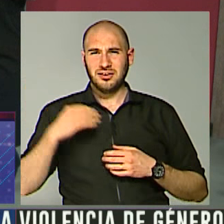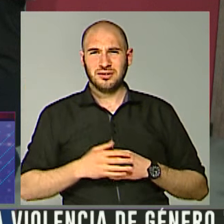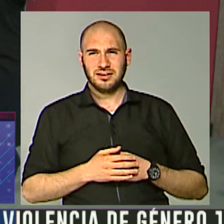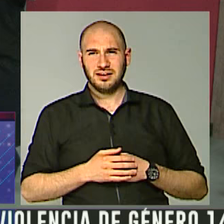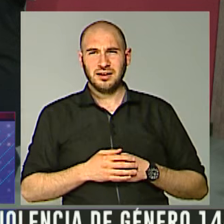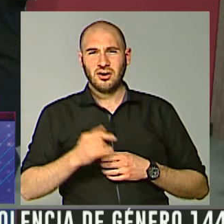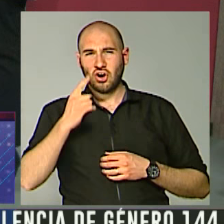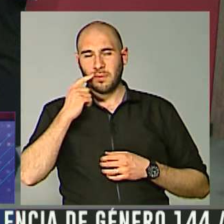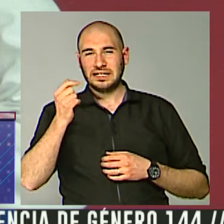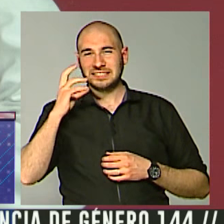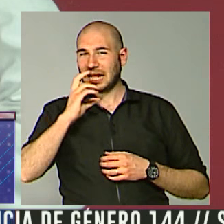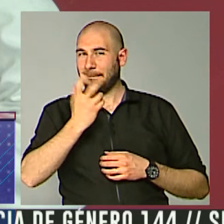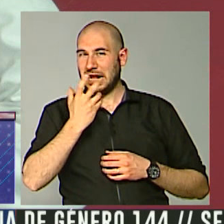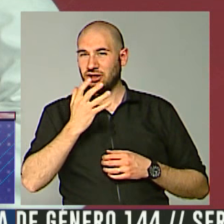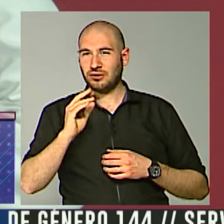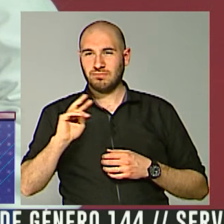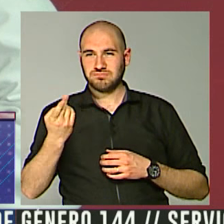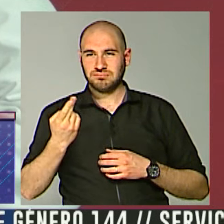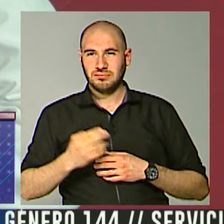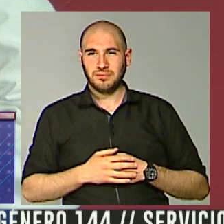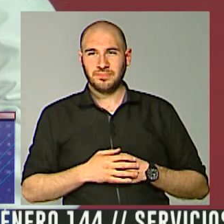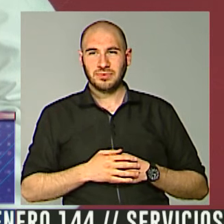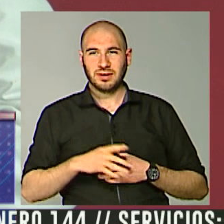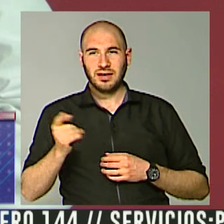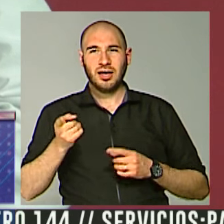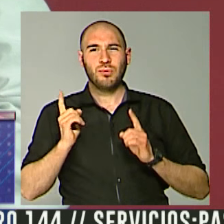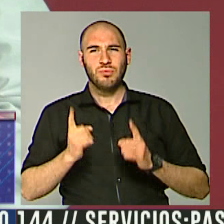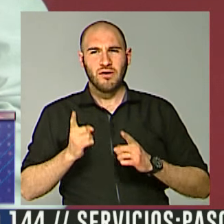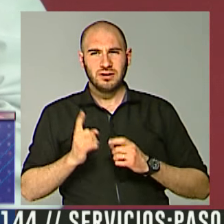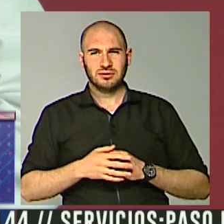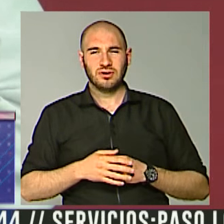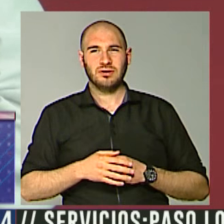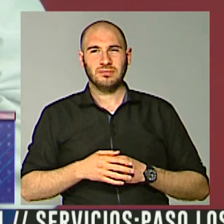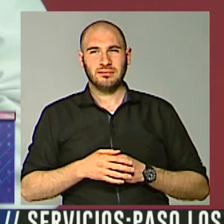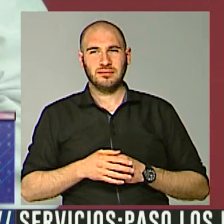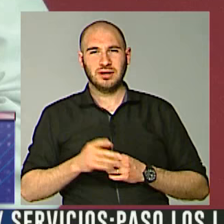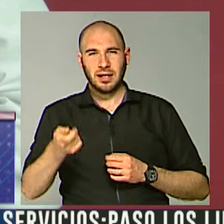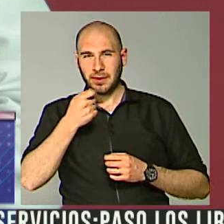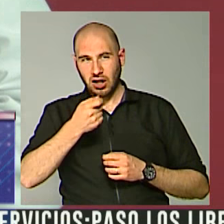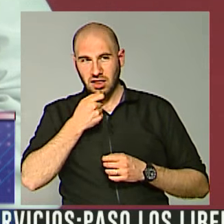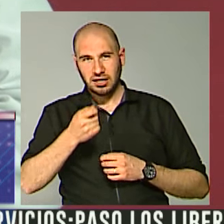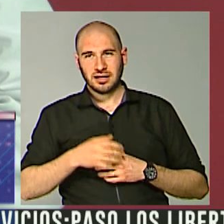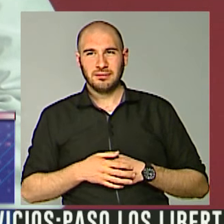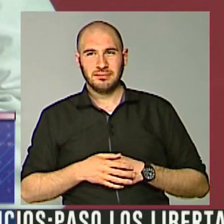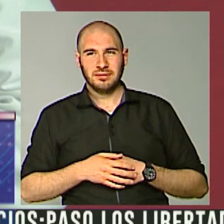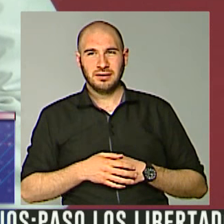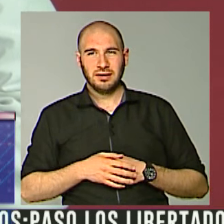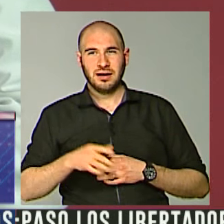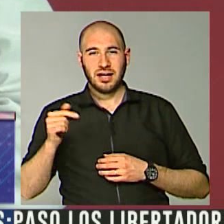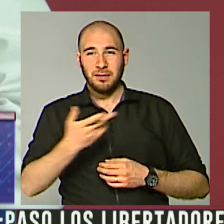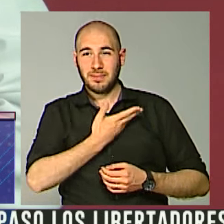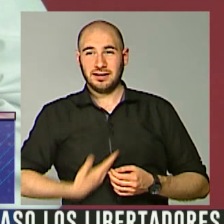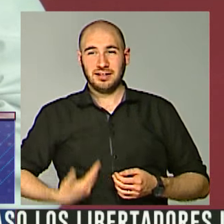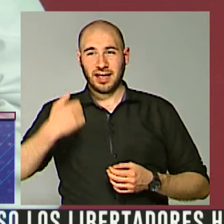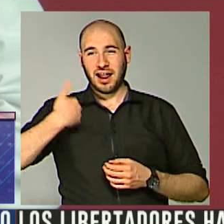don Domingo Faustino Sarmiento, un gran profesor, minero, periodista, que llegó a ser presidente